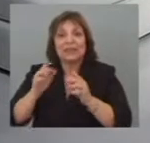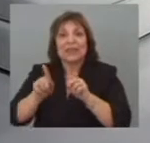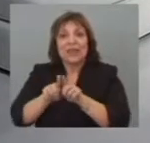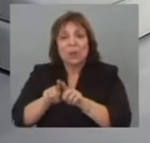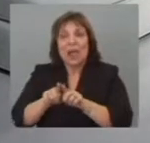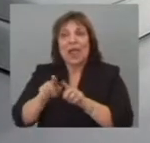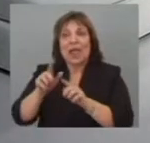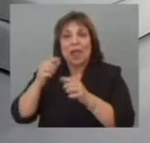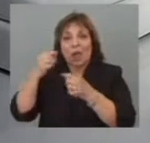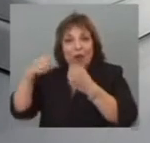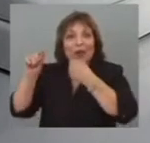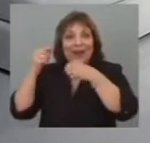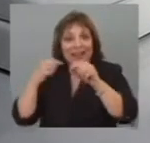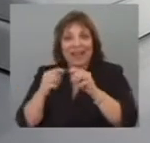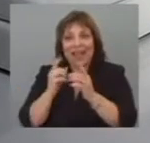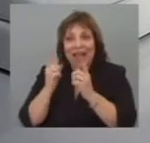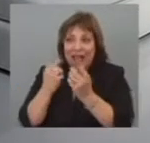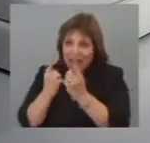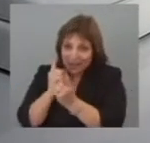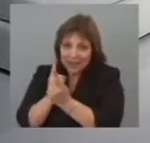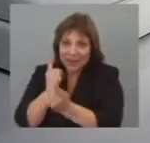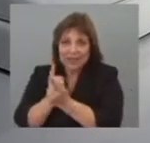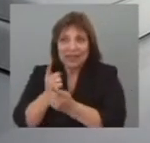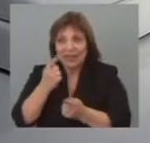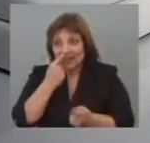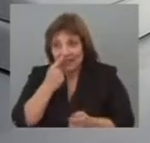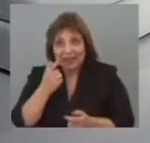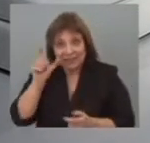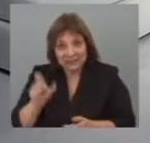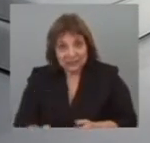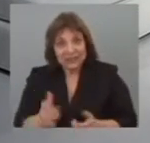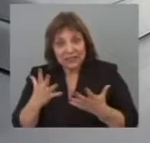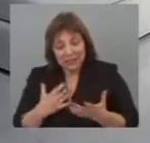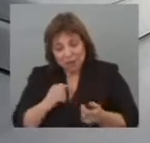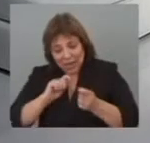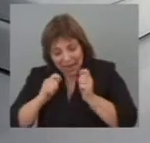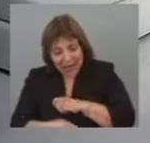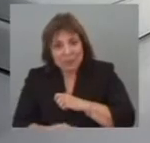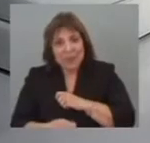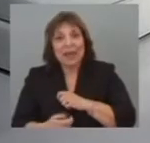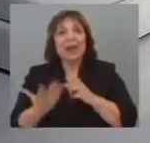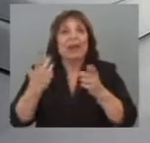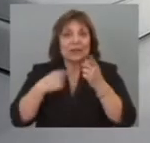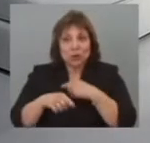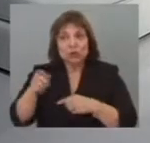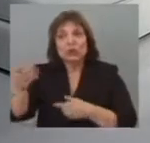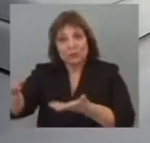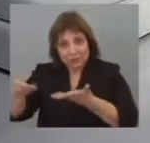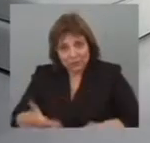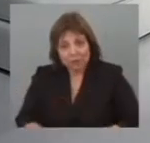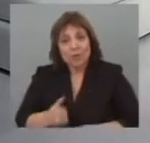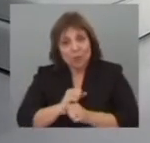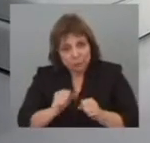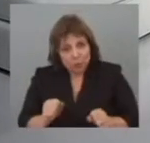que permita que aquel hombre que tenga el interés y la voluntad de transformar esta realidad, bueno, pueda